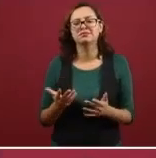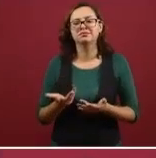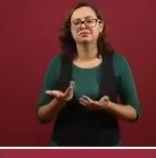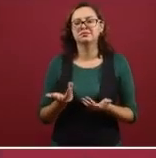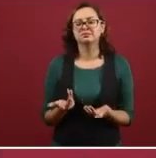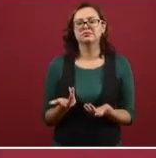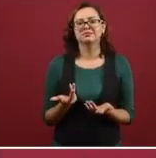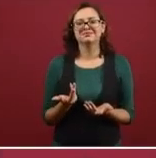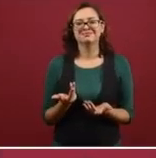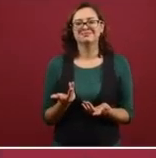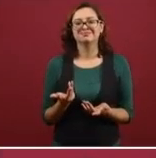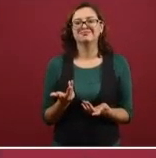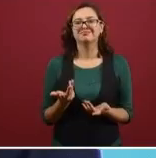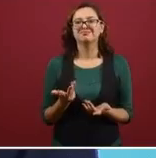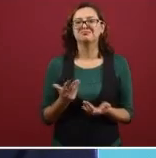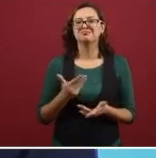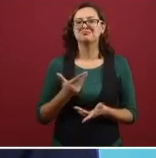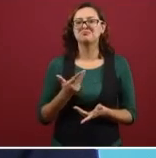van